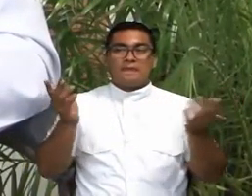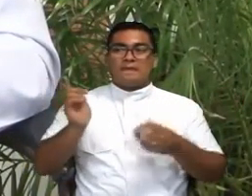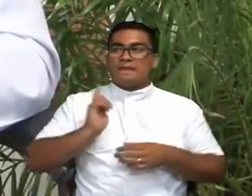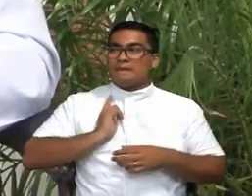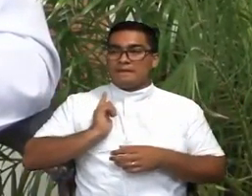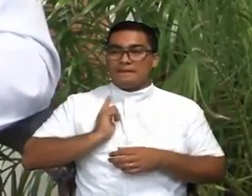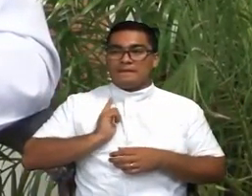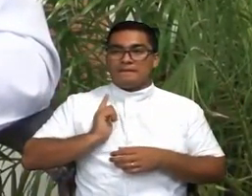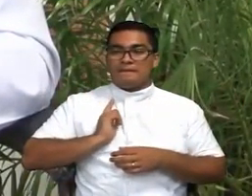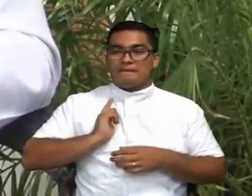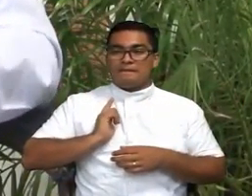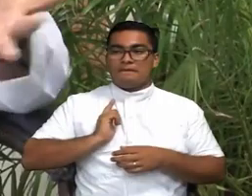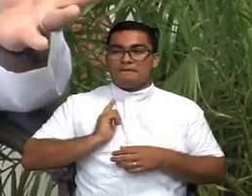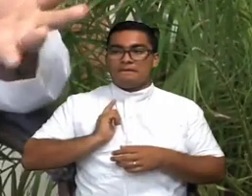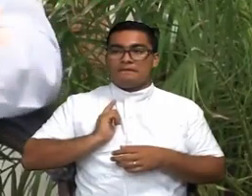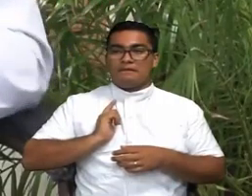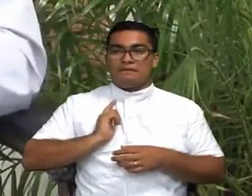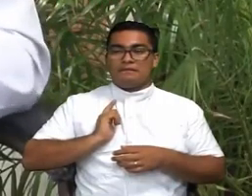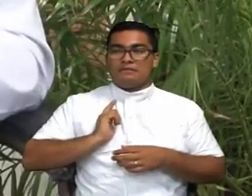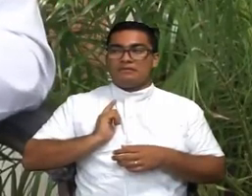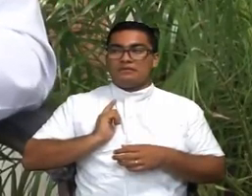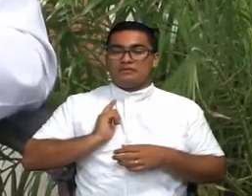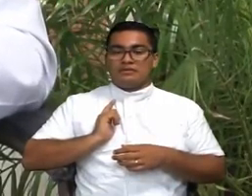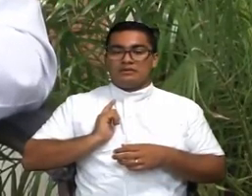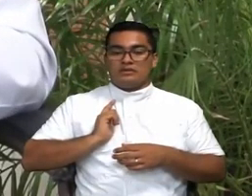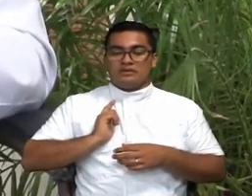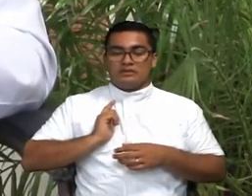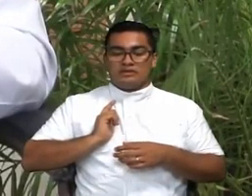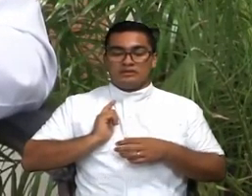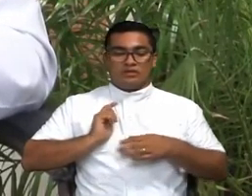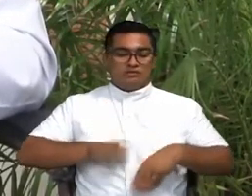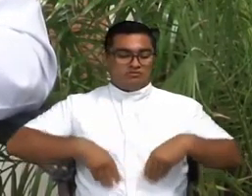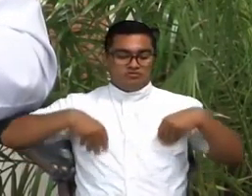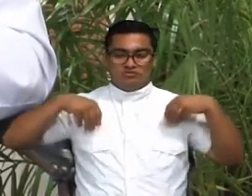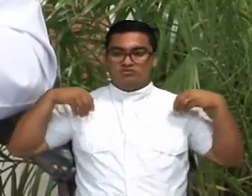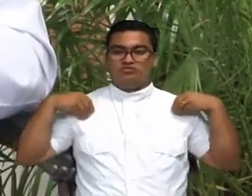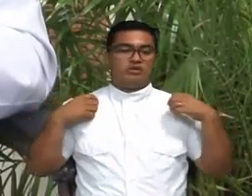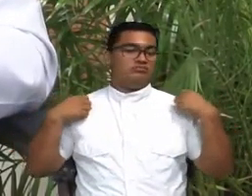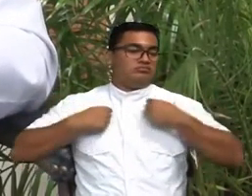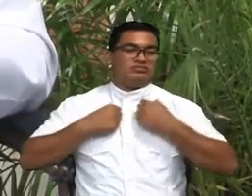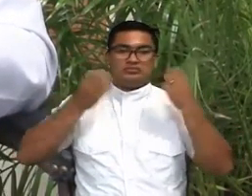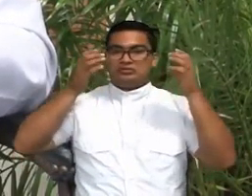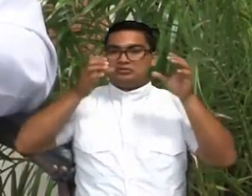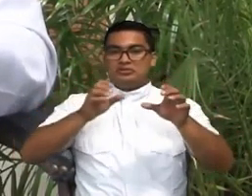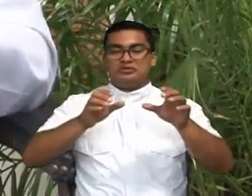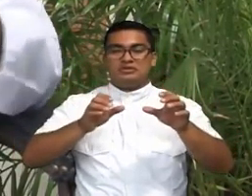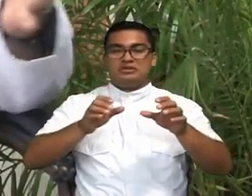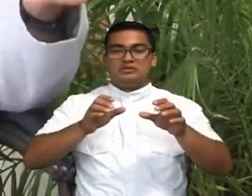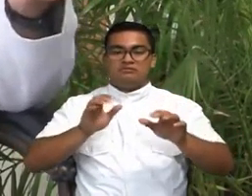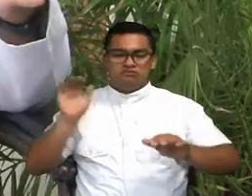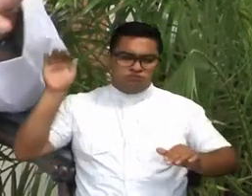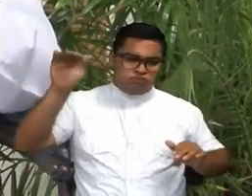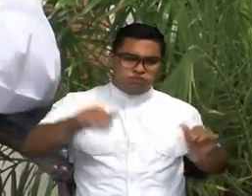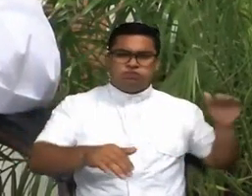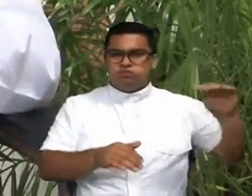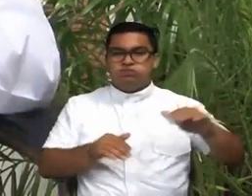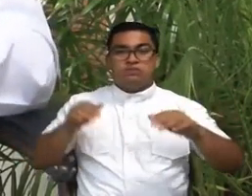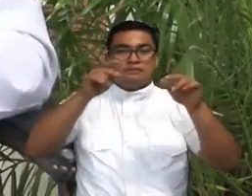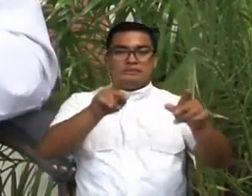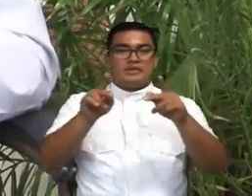un traje hipotérmico, que es lo que siempre utilizan los que son los nadadores, pero no mucha gente los